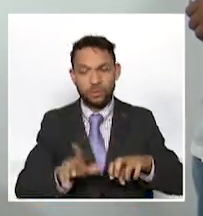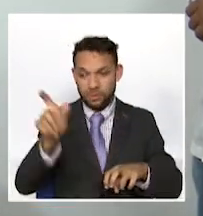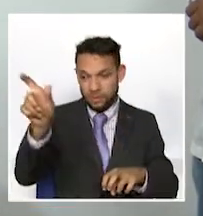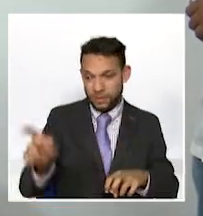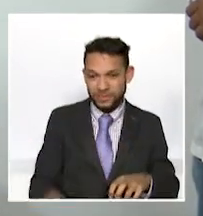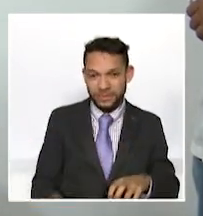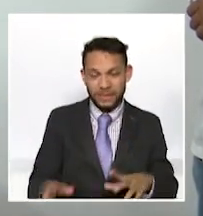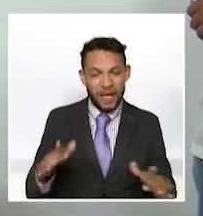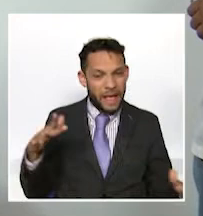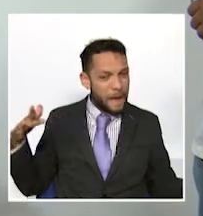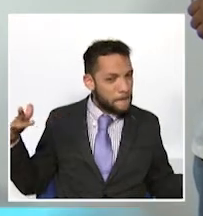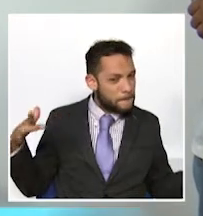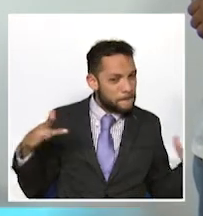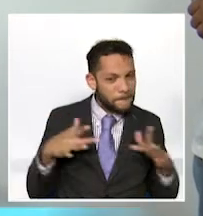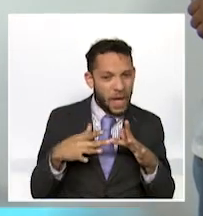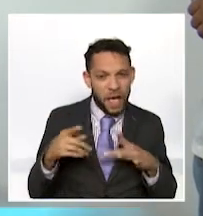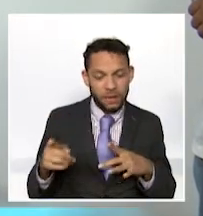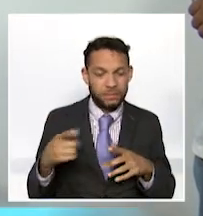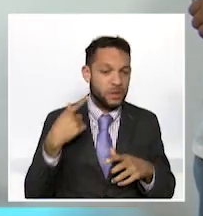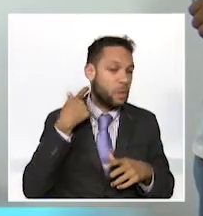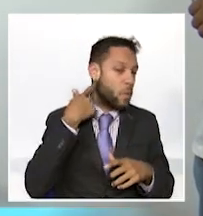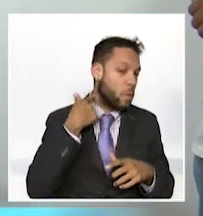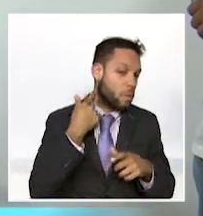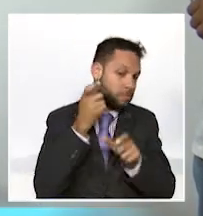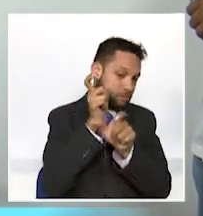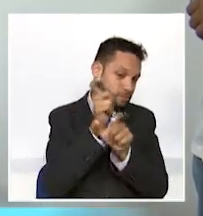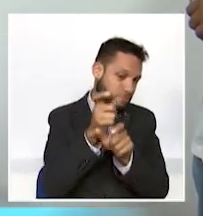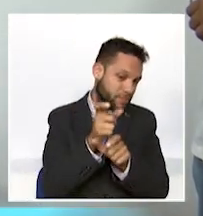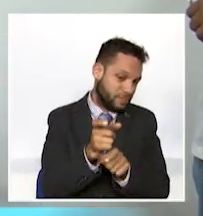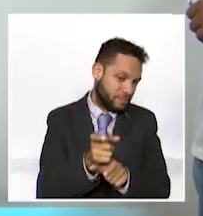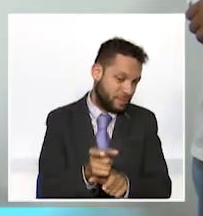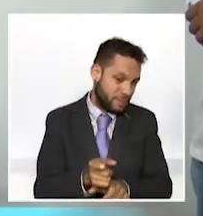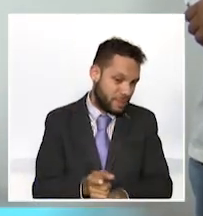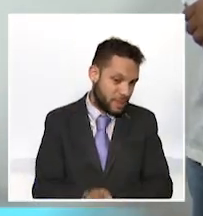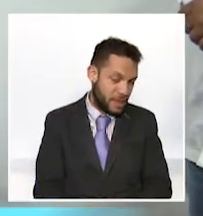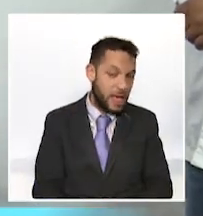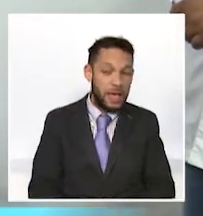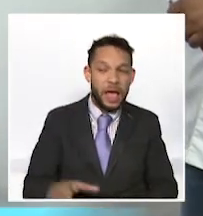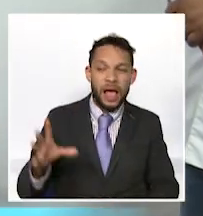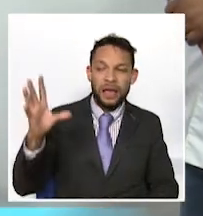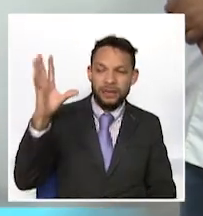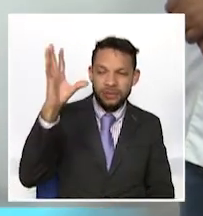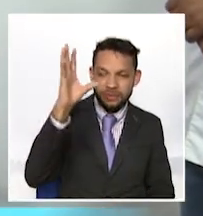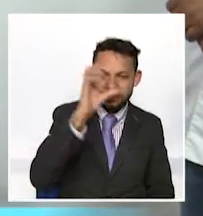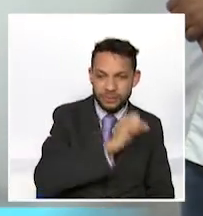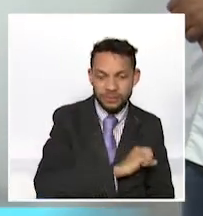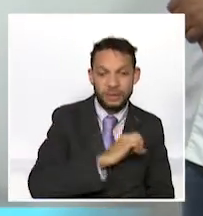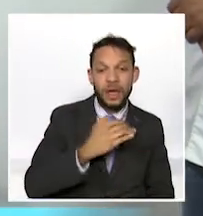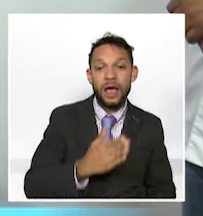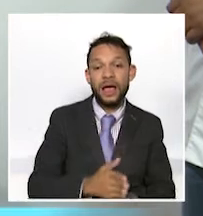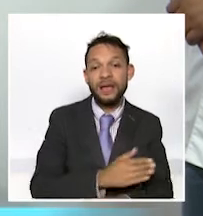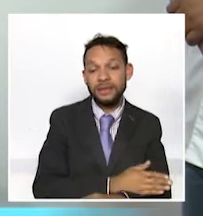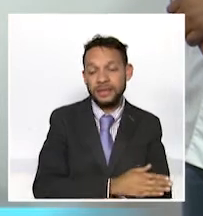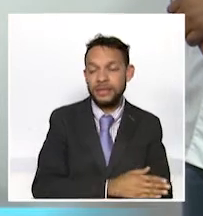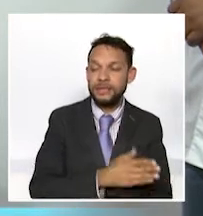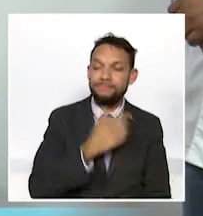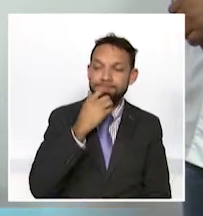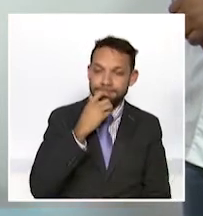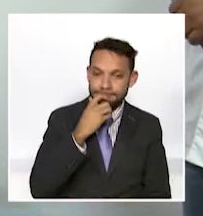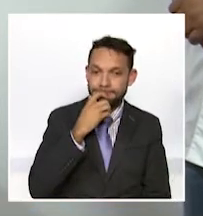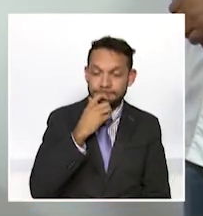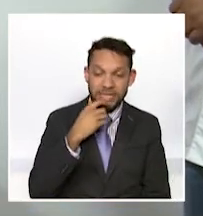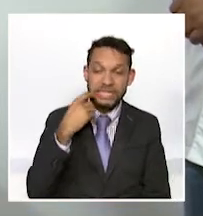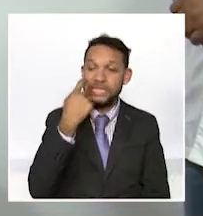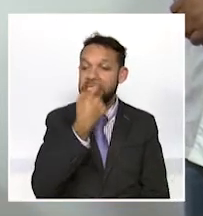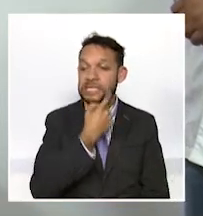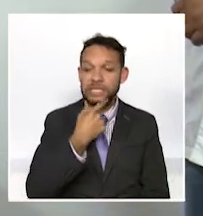en relación directa con la columna. Entonces, si entendemos esta parte, nos vamos a dar cuenta que es que no es que los dientes